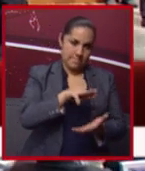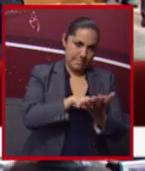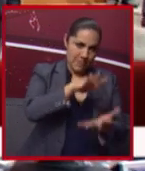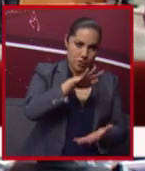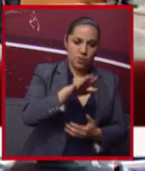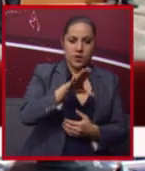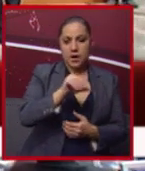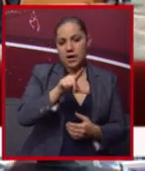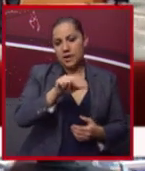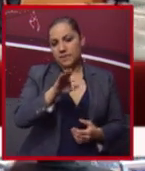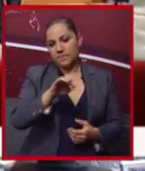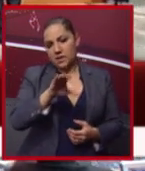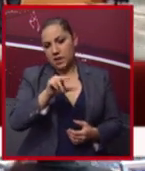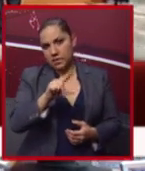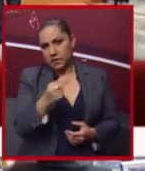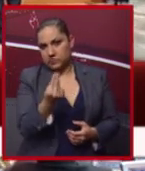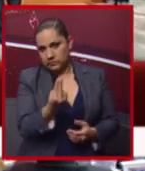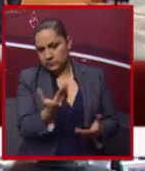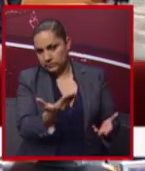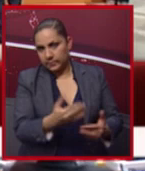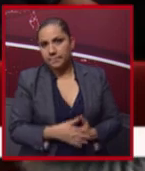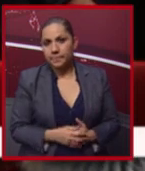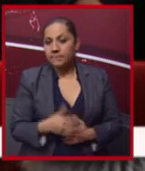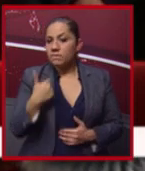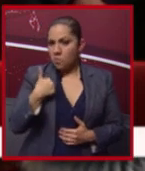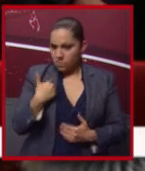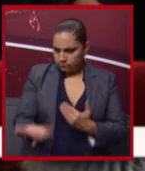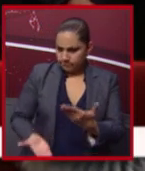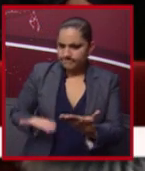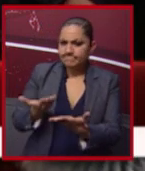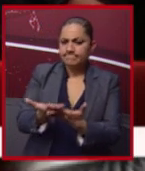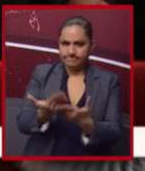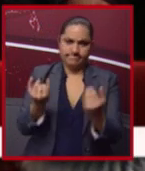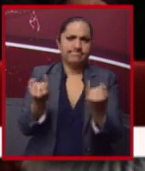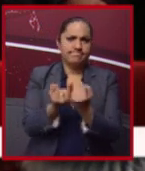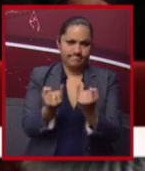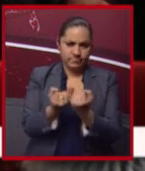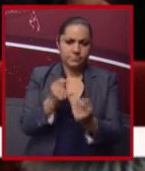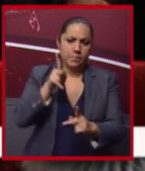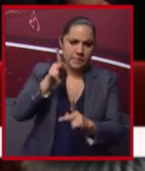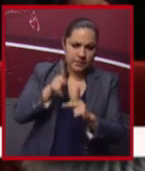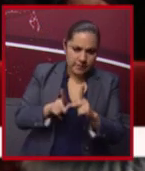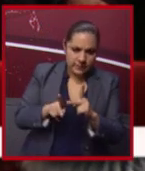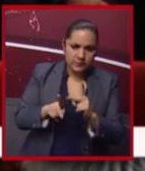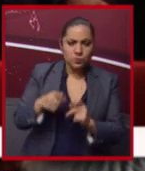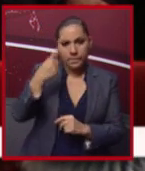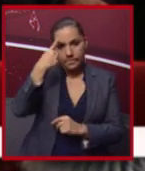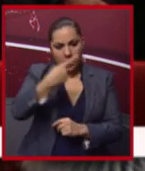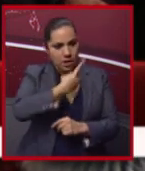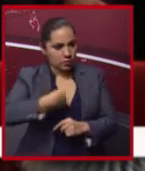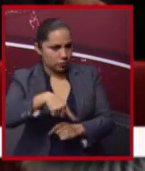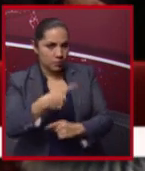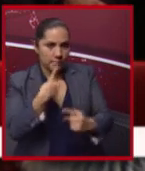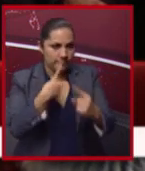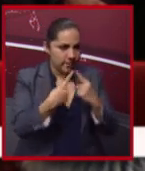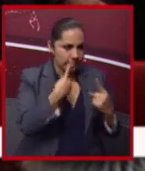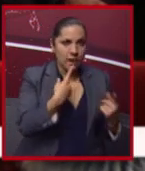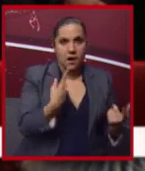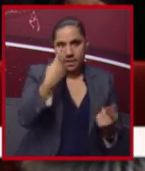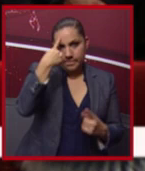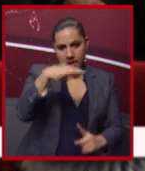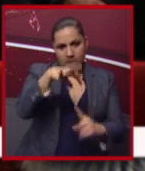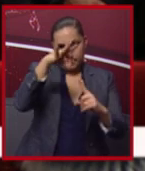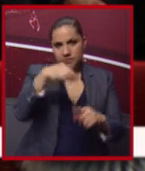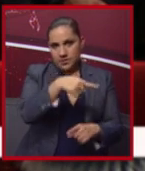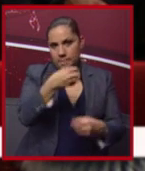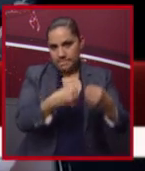esta solicitud de mis compañeros coordinadores para que construyamos el consenso que México requiere hoy en el nombramiento del ministro de